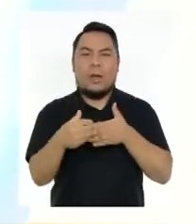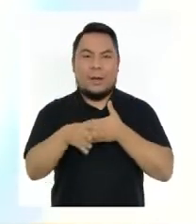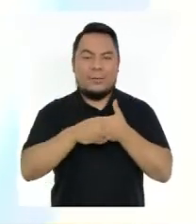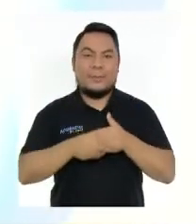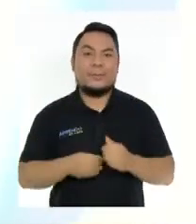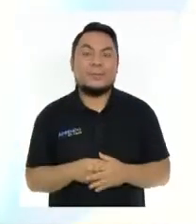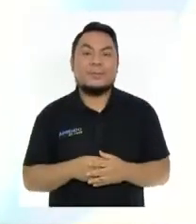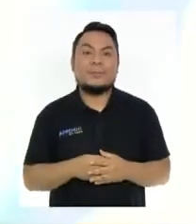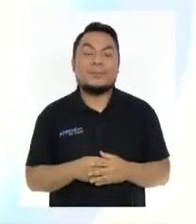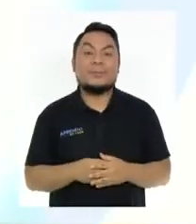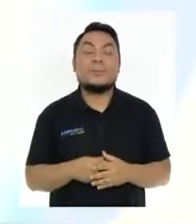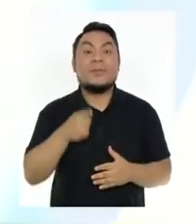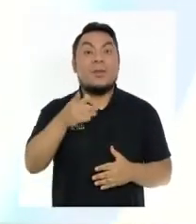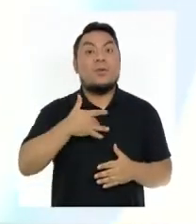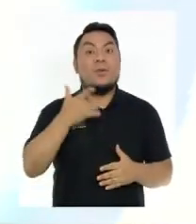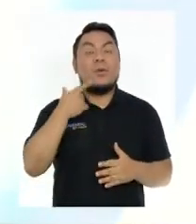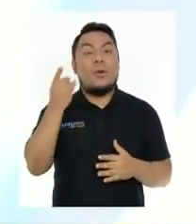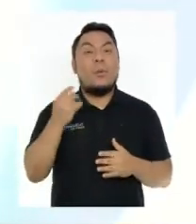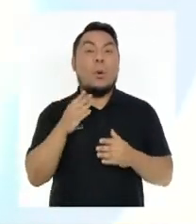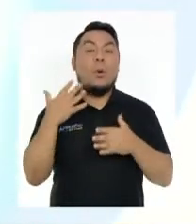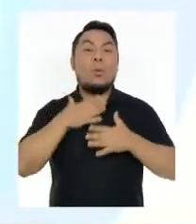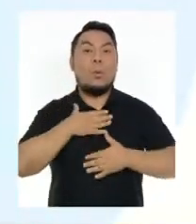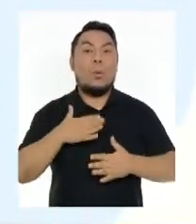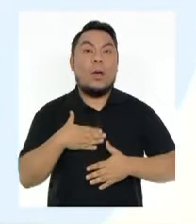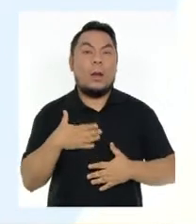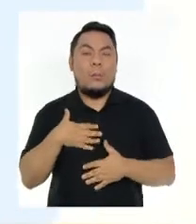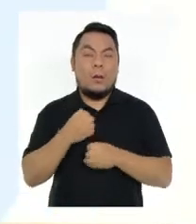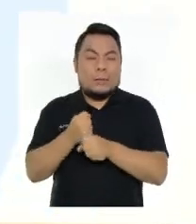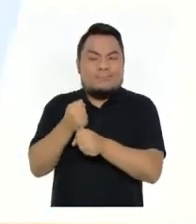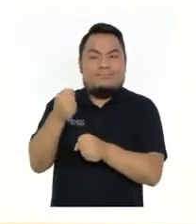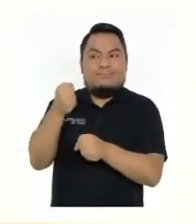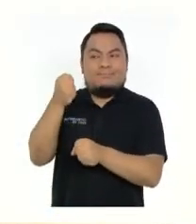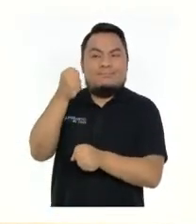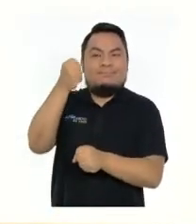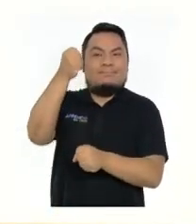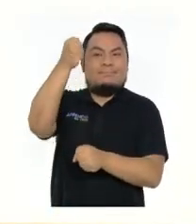Siente cómo estira el cuerpo, cómo crece y cómo se encoge.